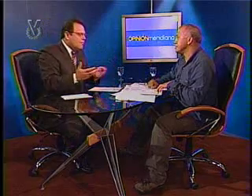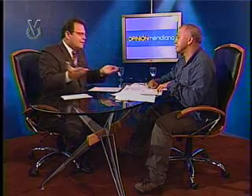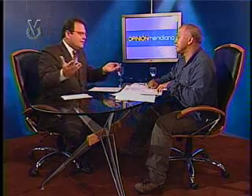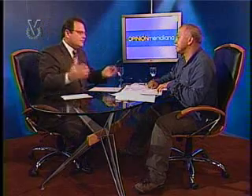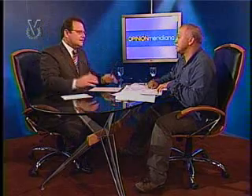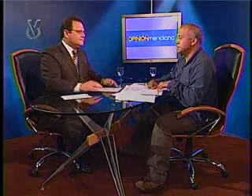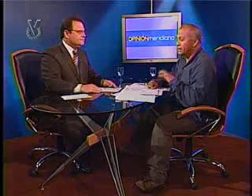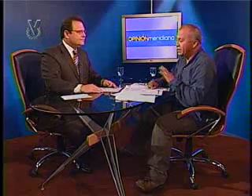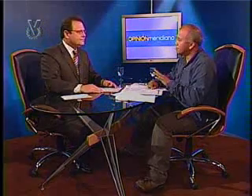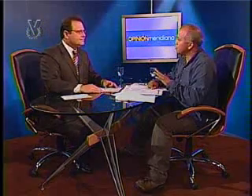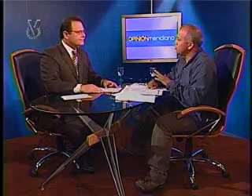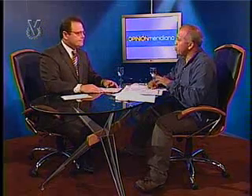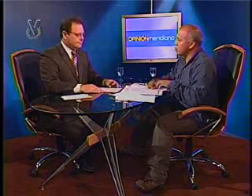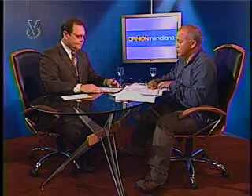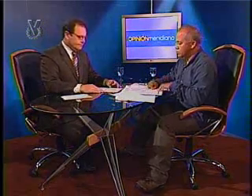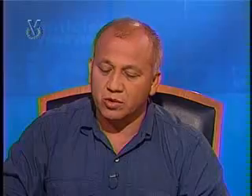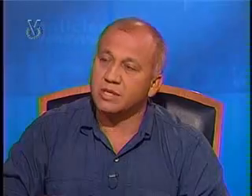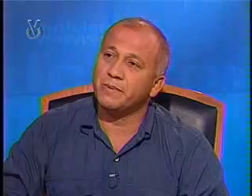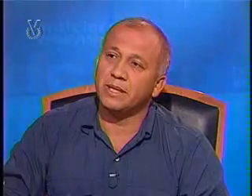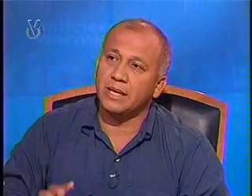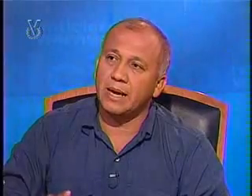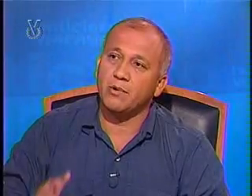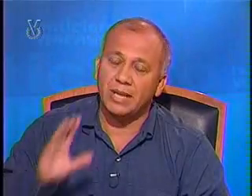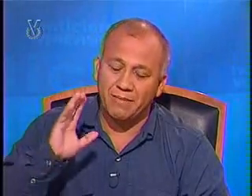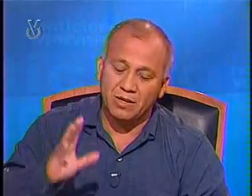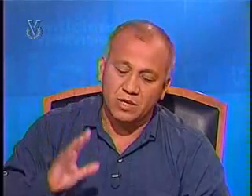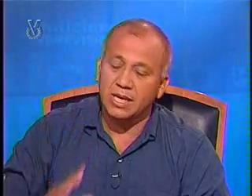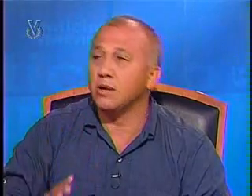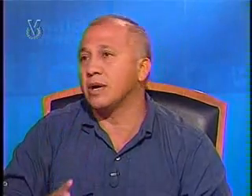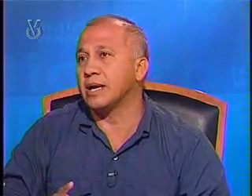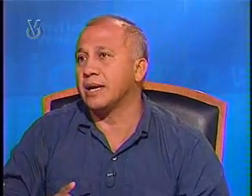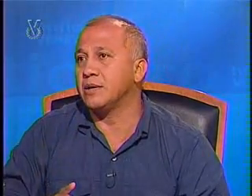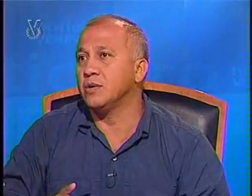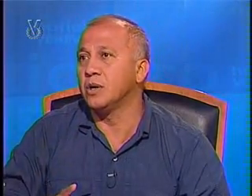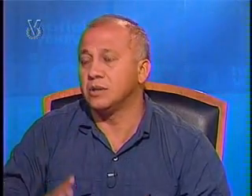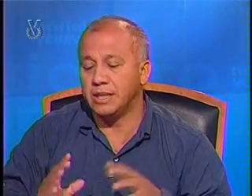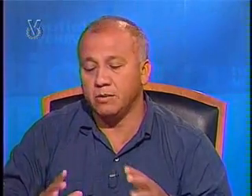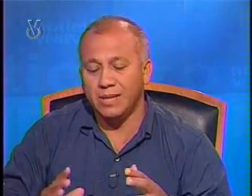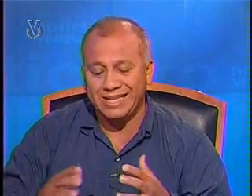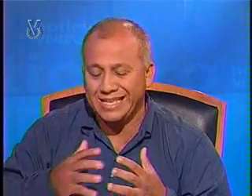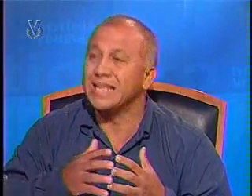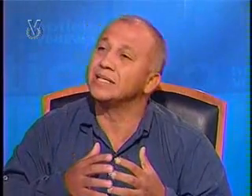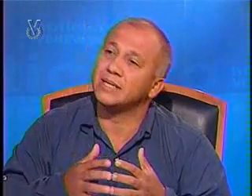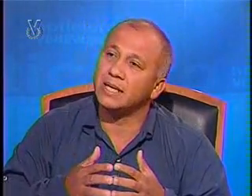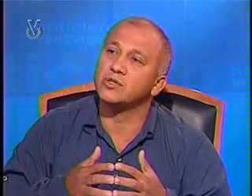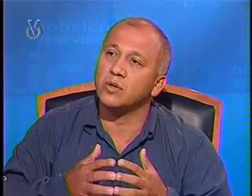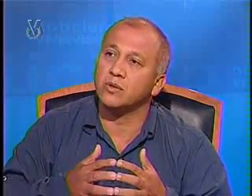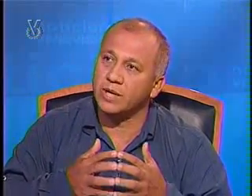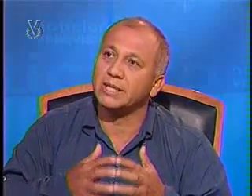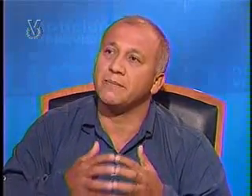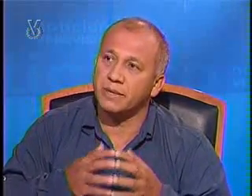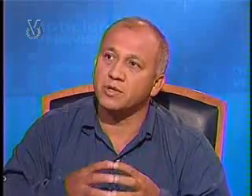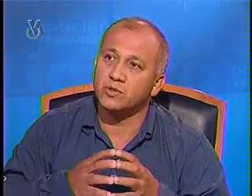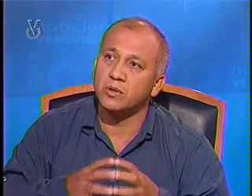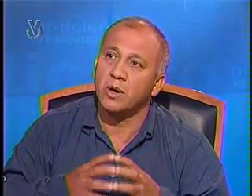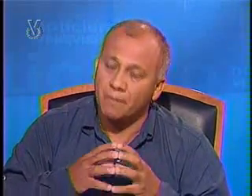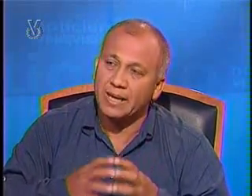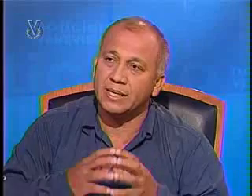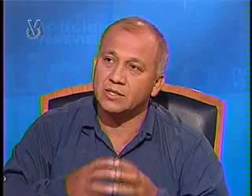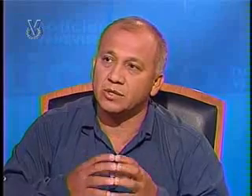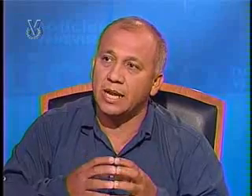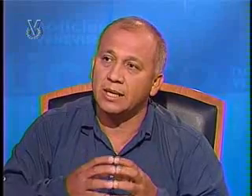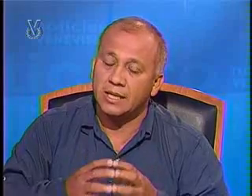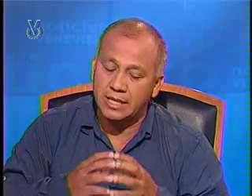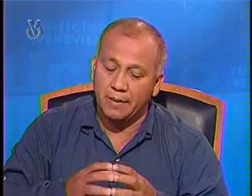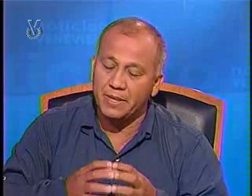es el Ávila o cualquier otra. Realmente son muy pocos. Nosotros siempre destacamos que la mayoría de los caraqueños tienen una excelente relación con este maravilloso